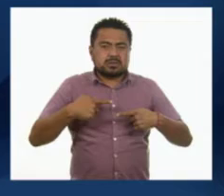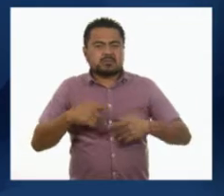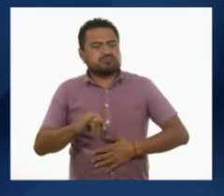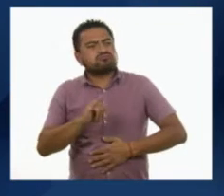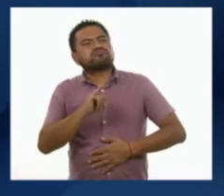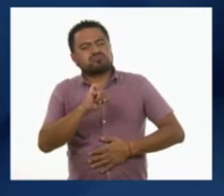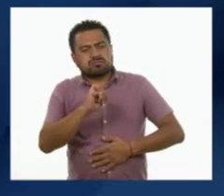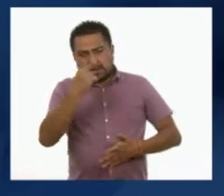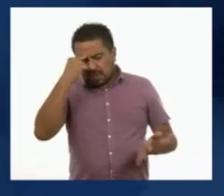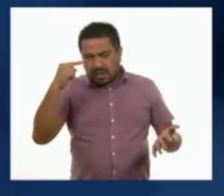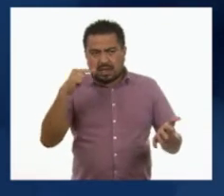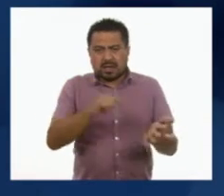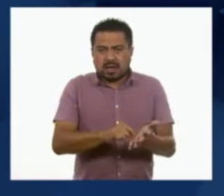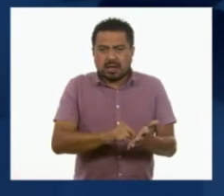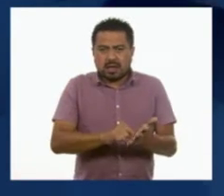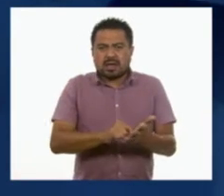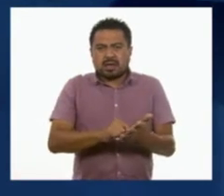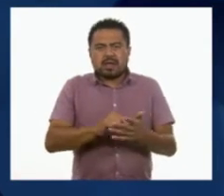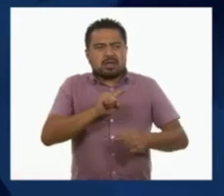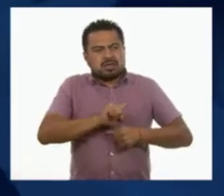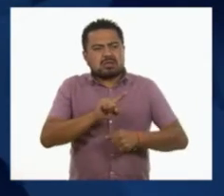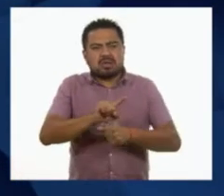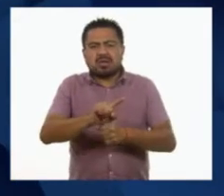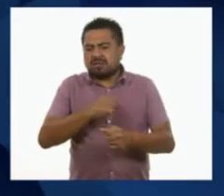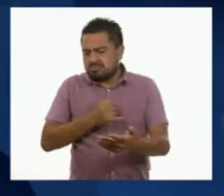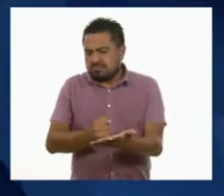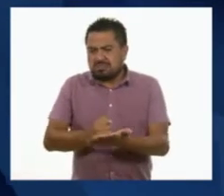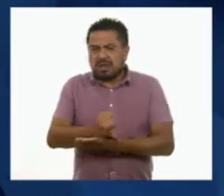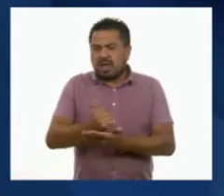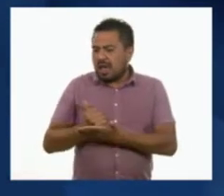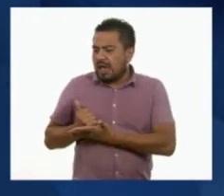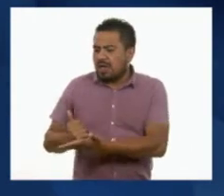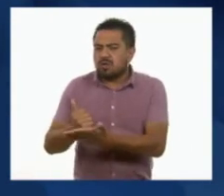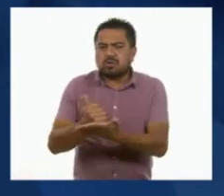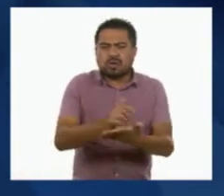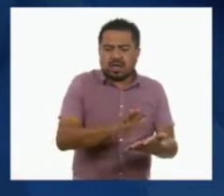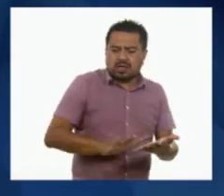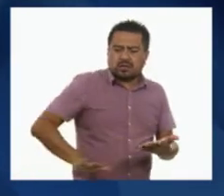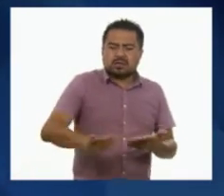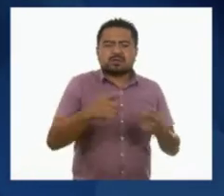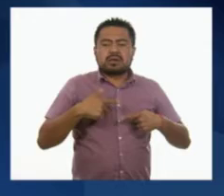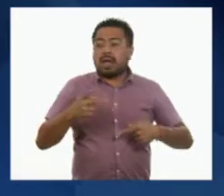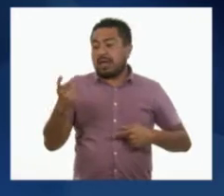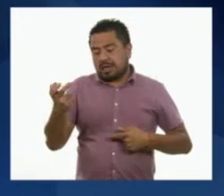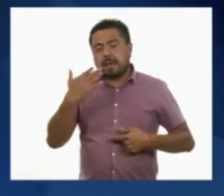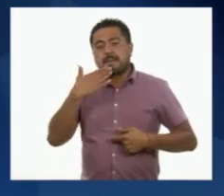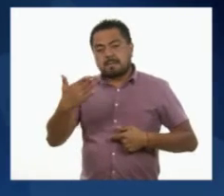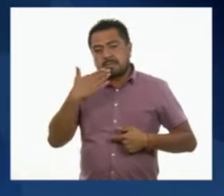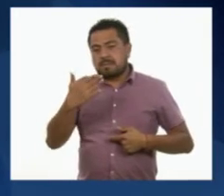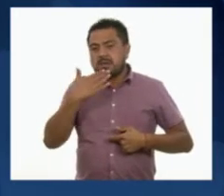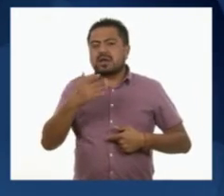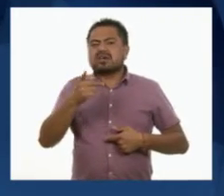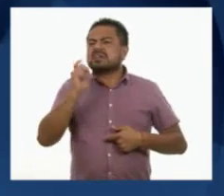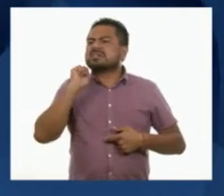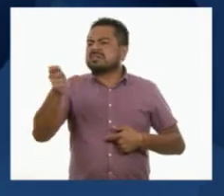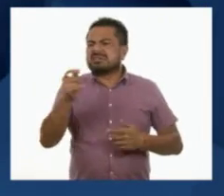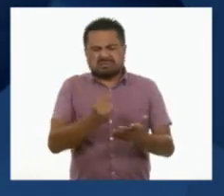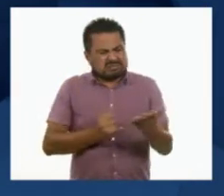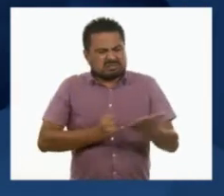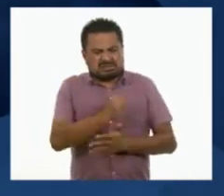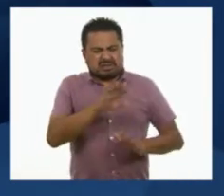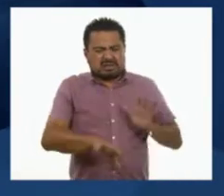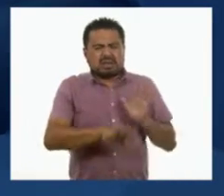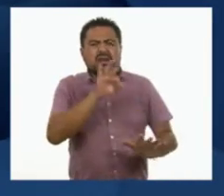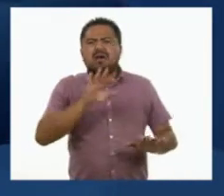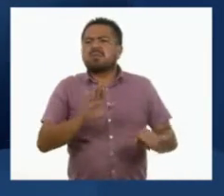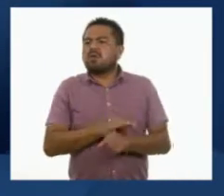Sí, creo que diario tomo una decisión que ayuda a los demás. Eso, muy bien, Diego. ¿Y qué te lleva a tomar esas